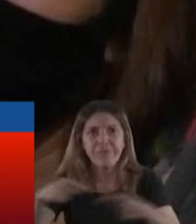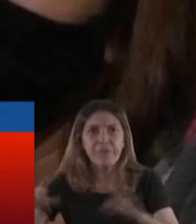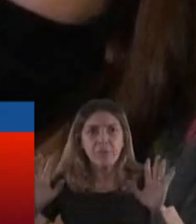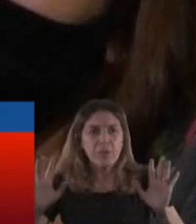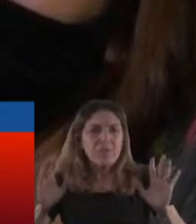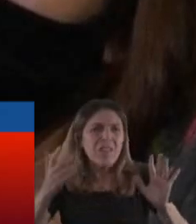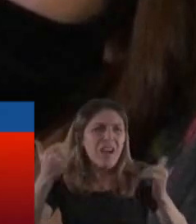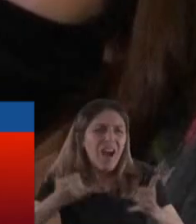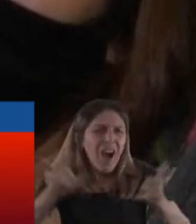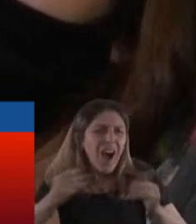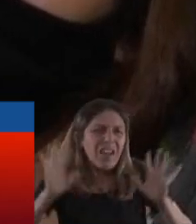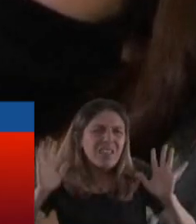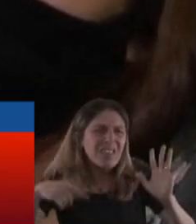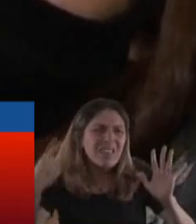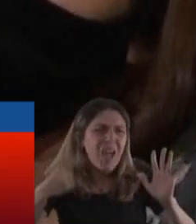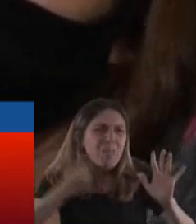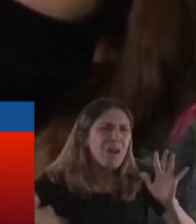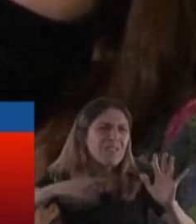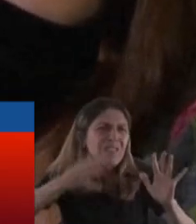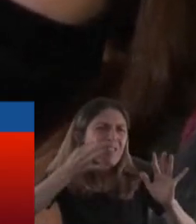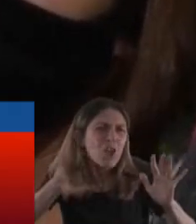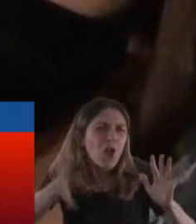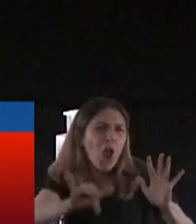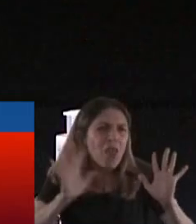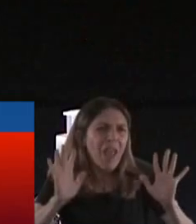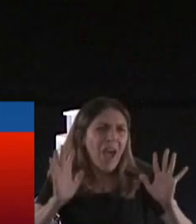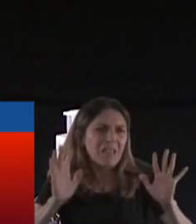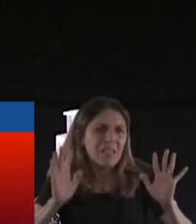Se ve permanentemente en el criterio selectivo.